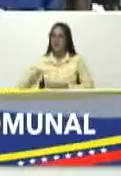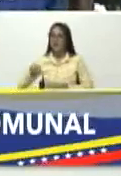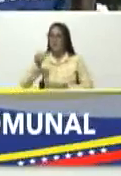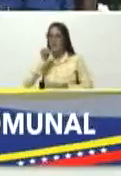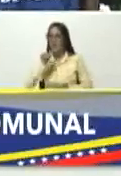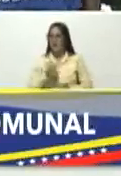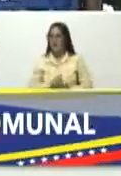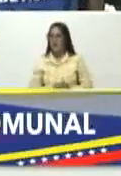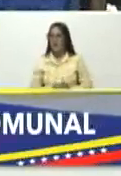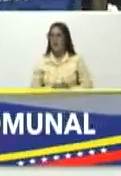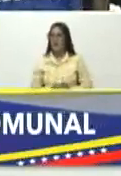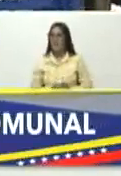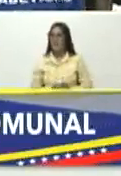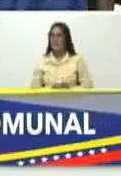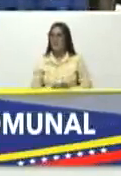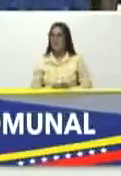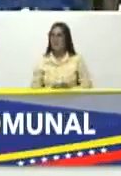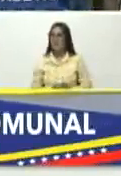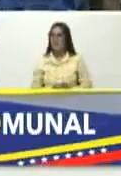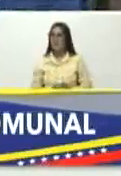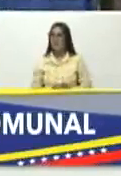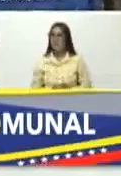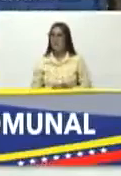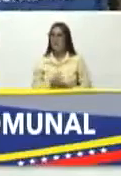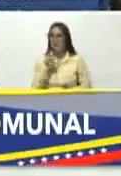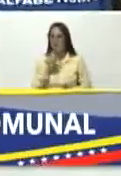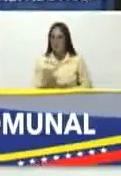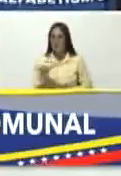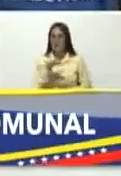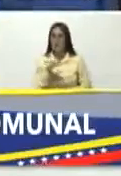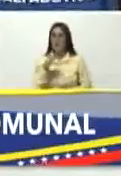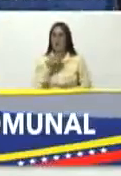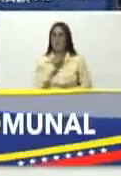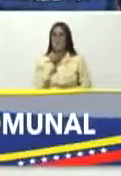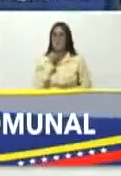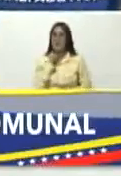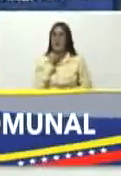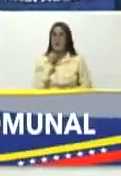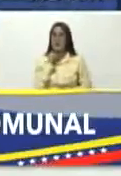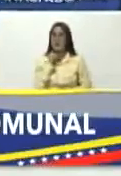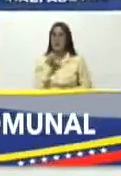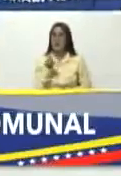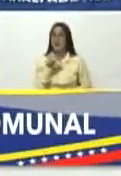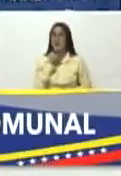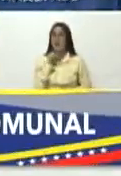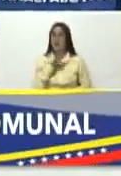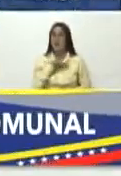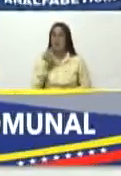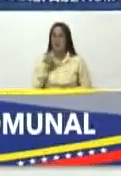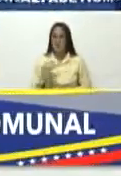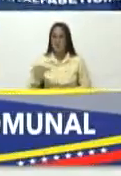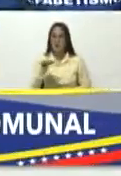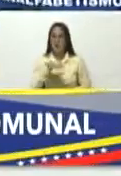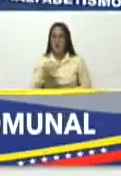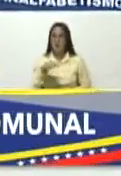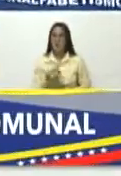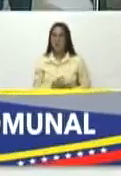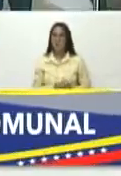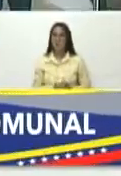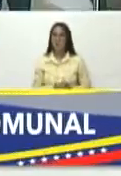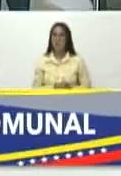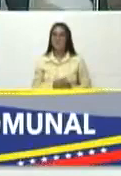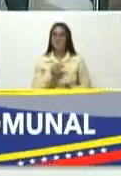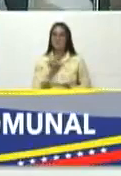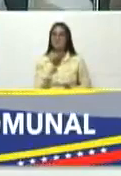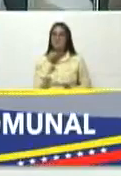pueblo. Bueno, y está el Padre Numa. Padre Numa es el cura del pueblo de Ciudad Caribe. El Padre Numa